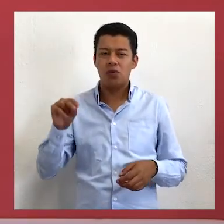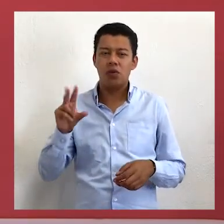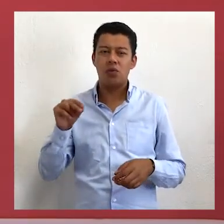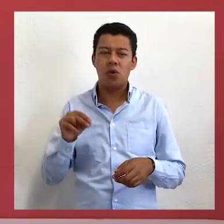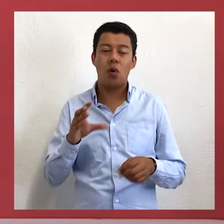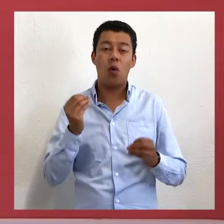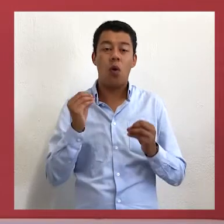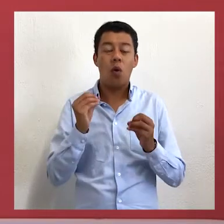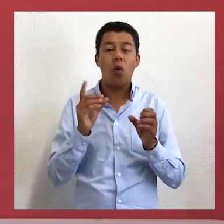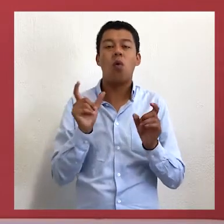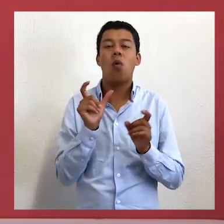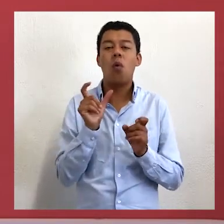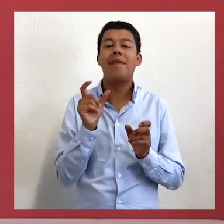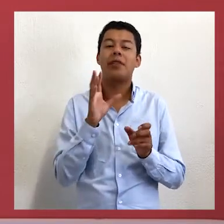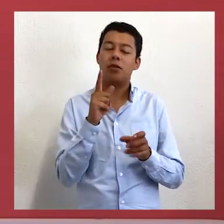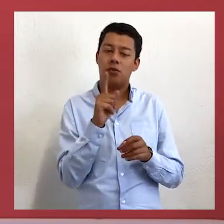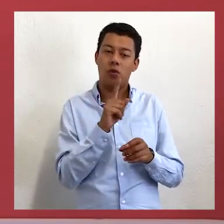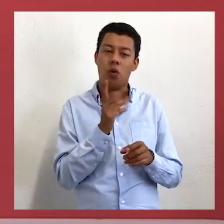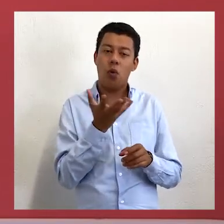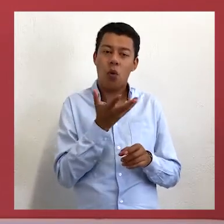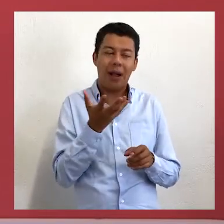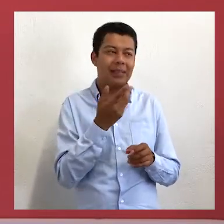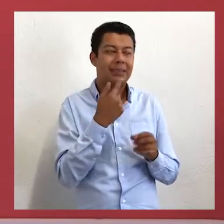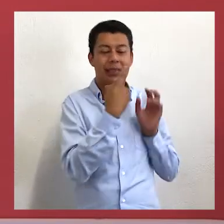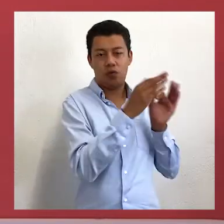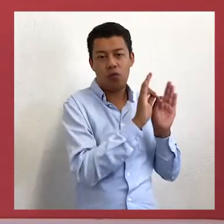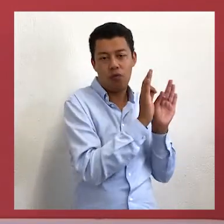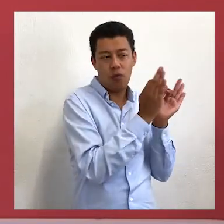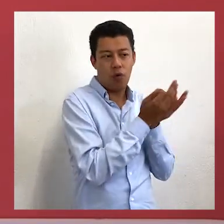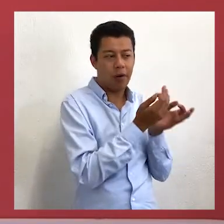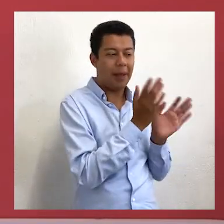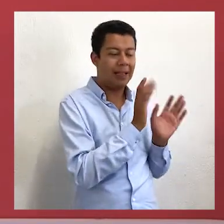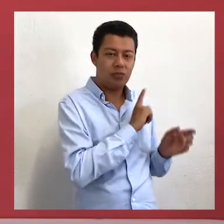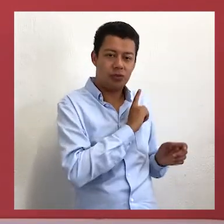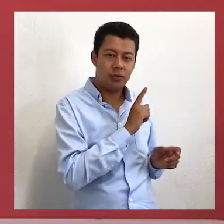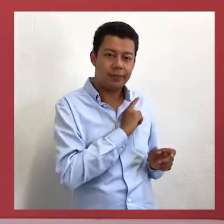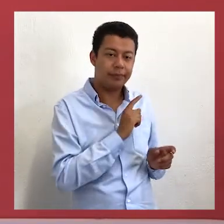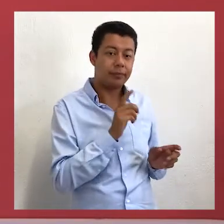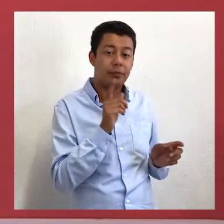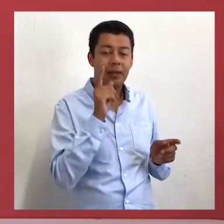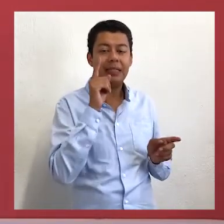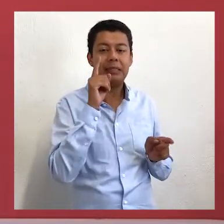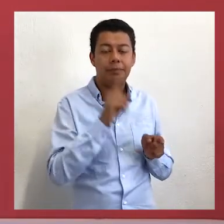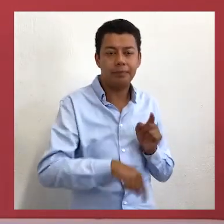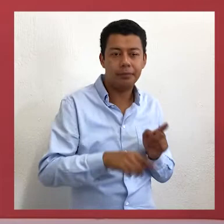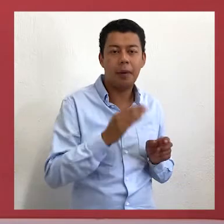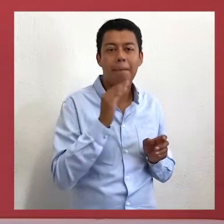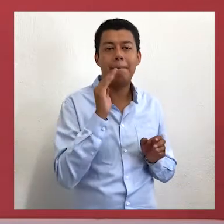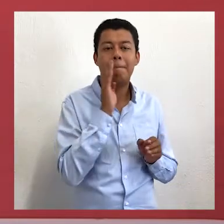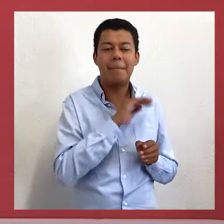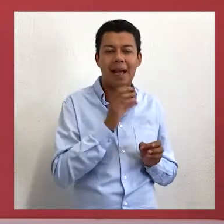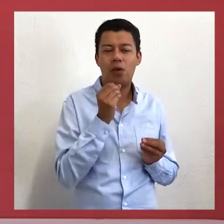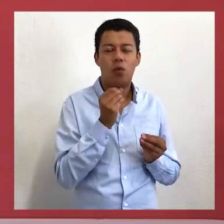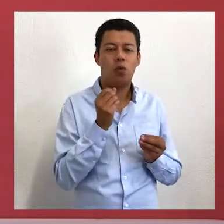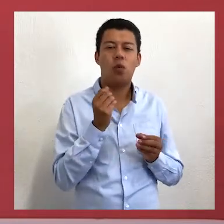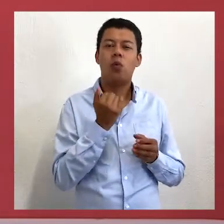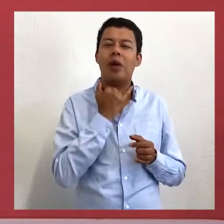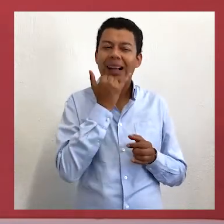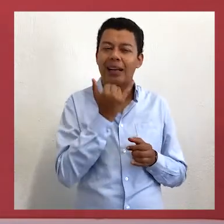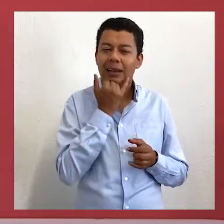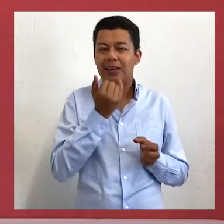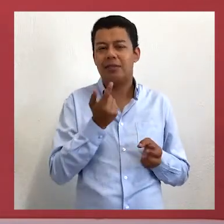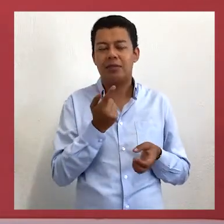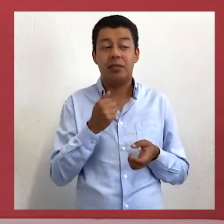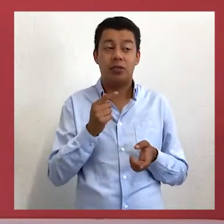hace y lo hace a su manera y lo hace mal, ¿qué le decimos nosotros? ¿Ves? Te lo dije. Y estamos